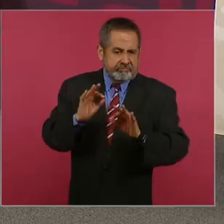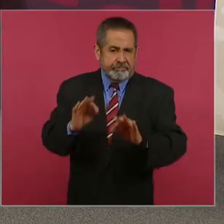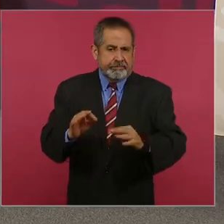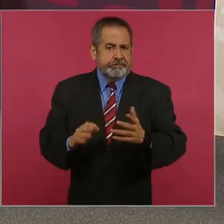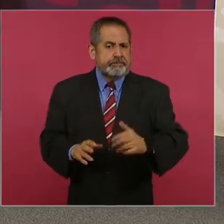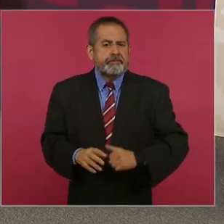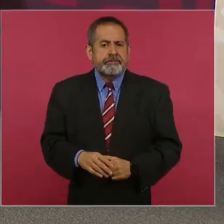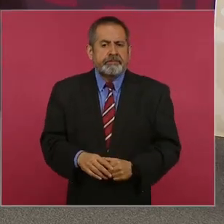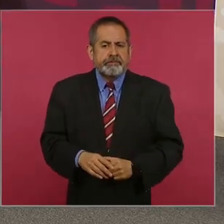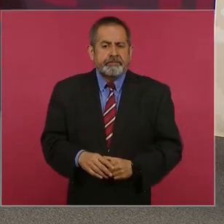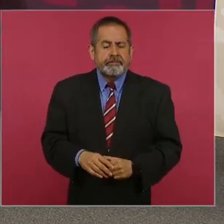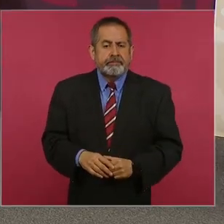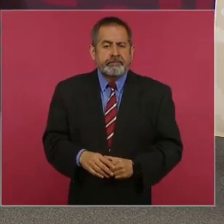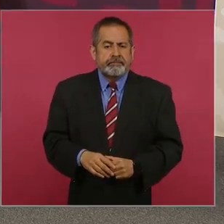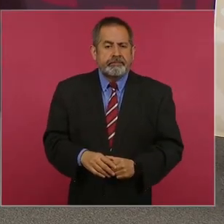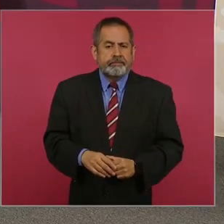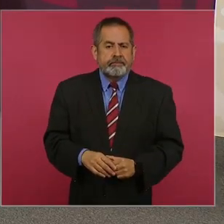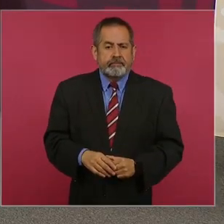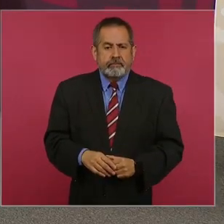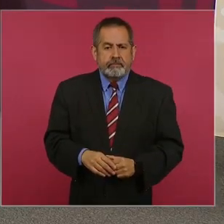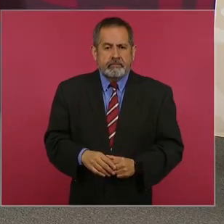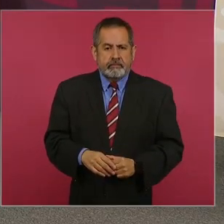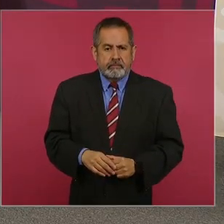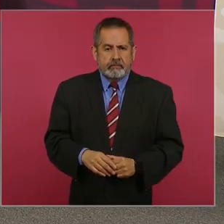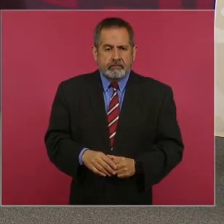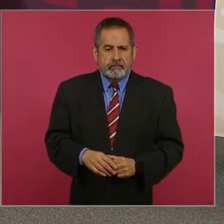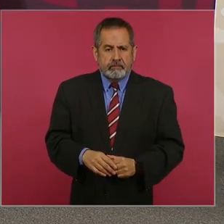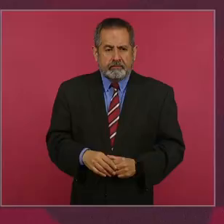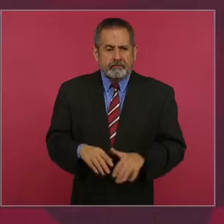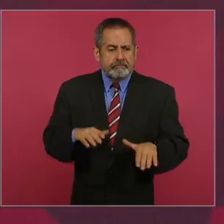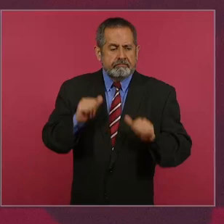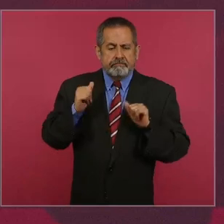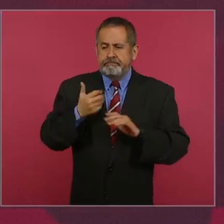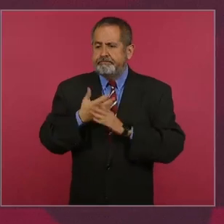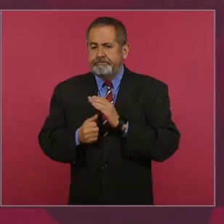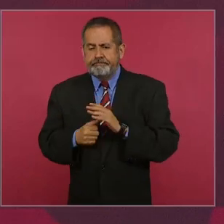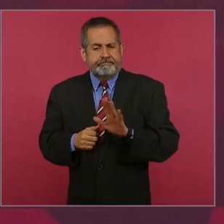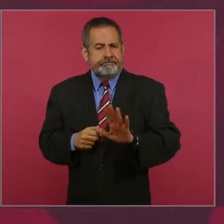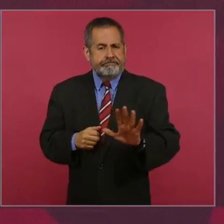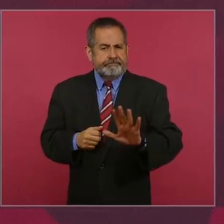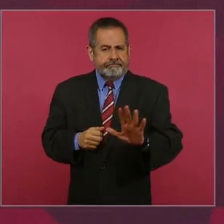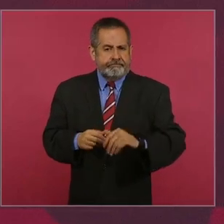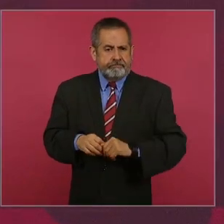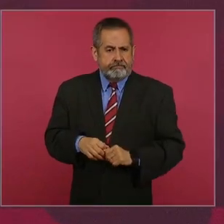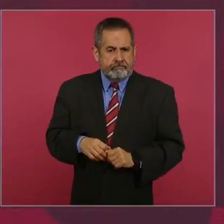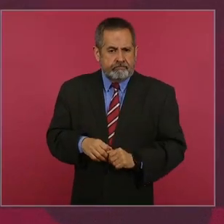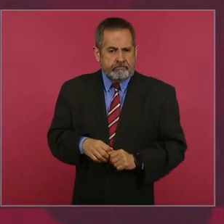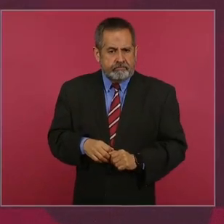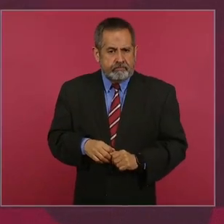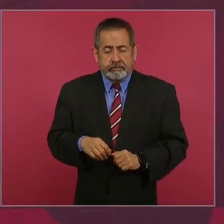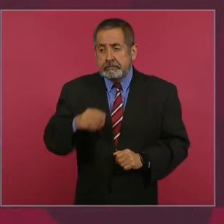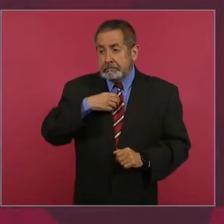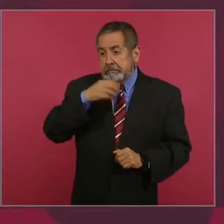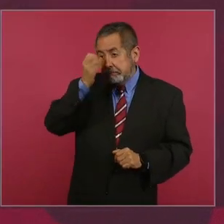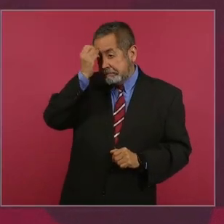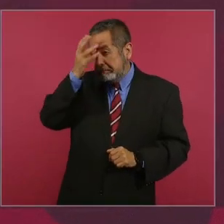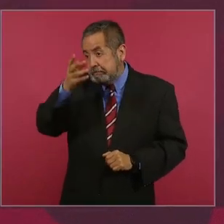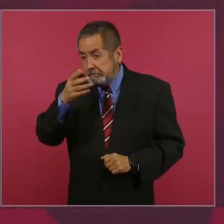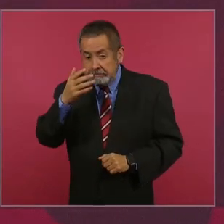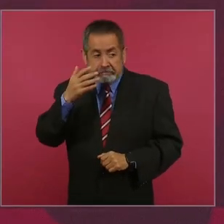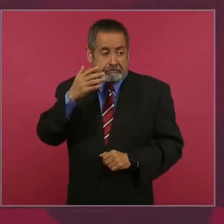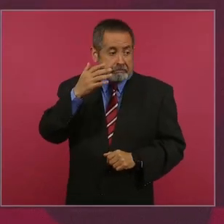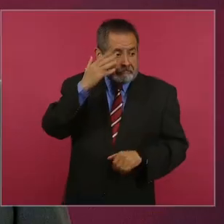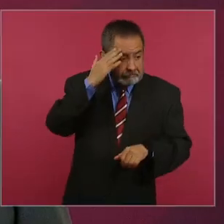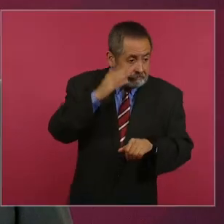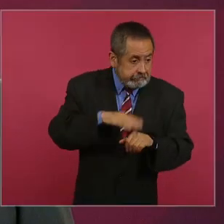de omitir de olvidar esa gesta